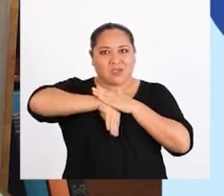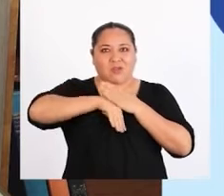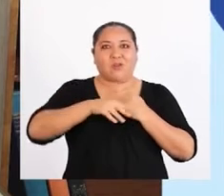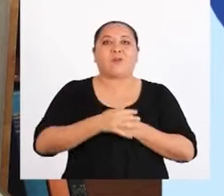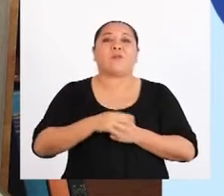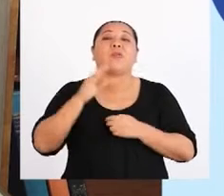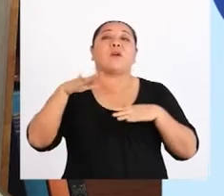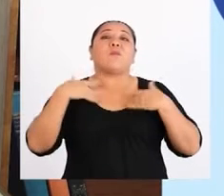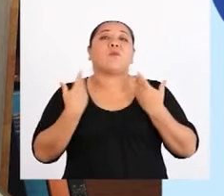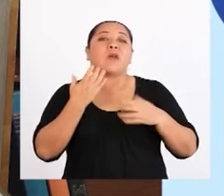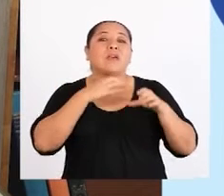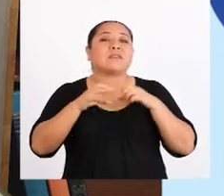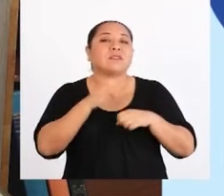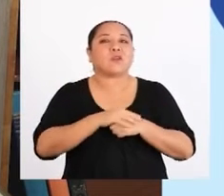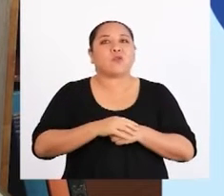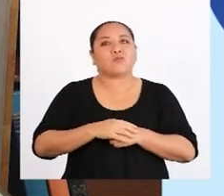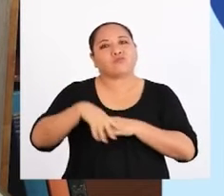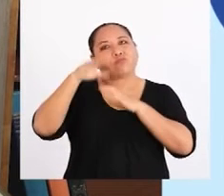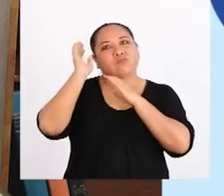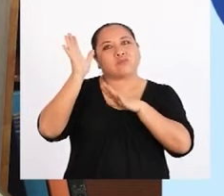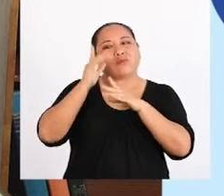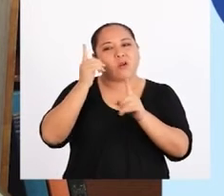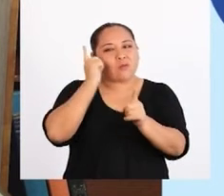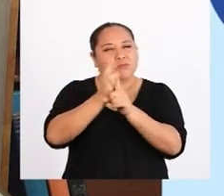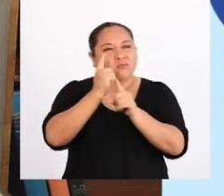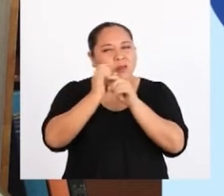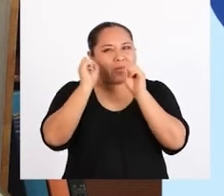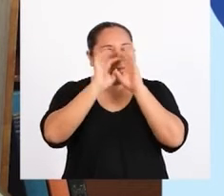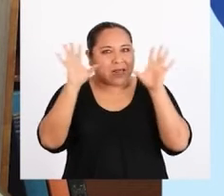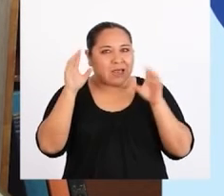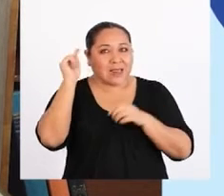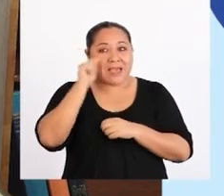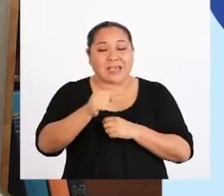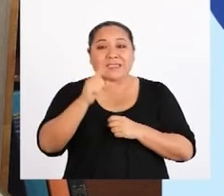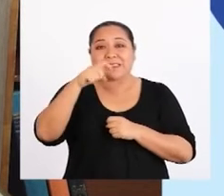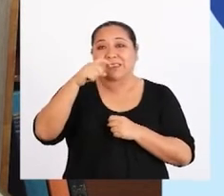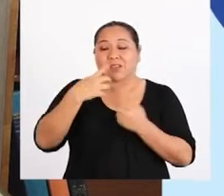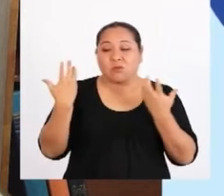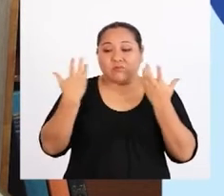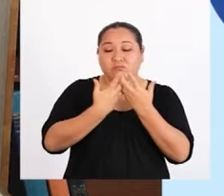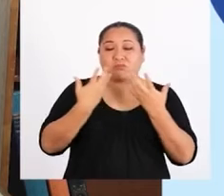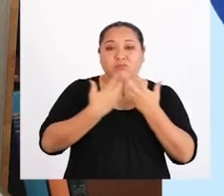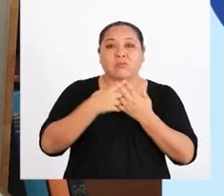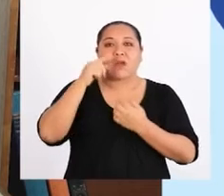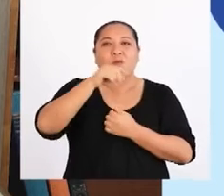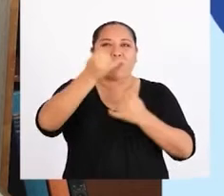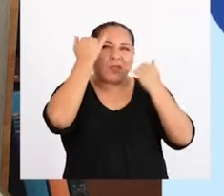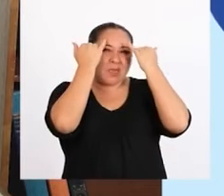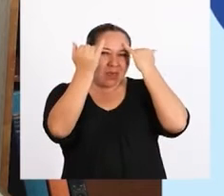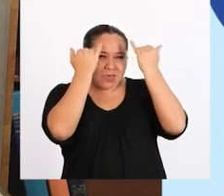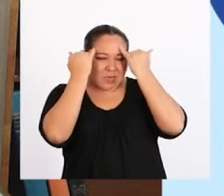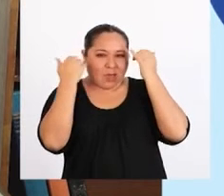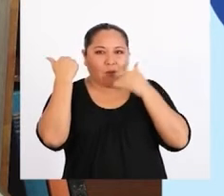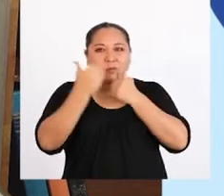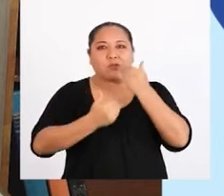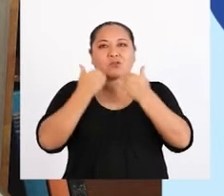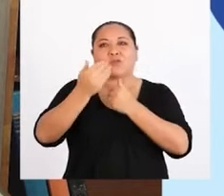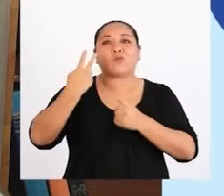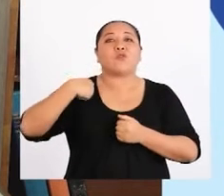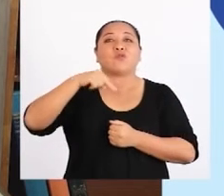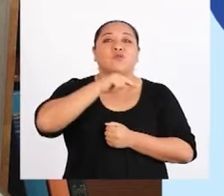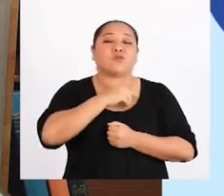interiorizado para poder hacer un discurso efectivo. Este debe estar compuesto por ideas procesadas